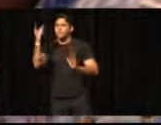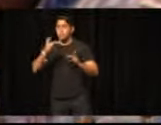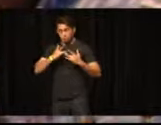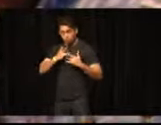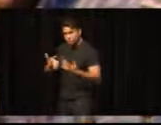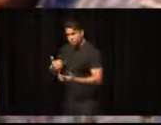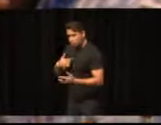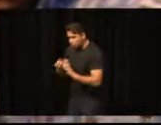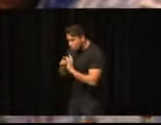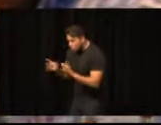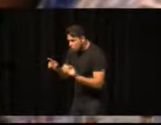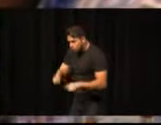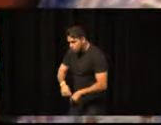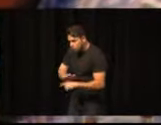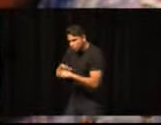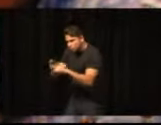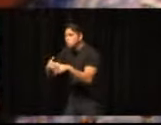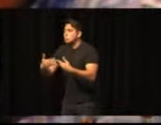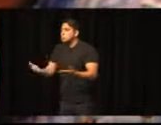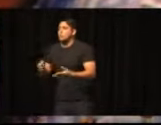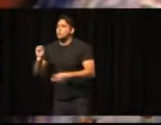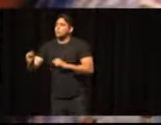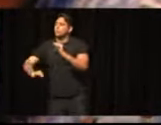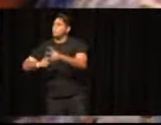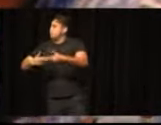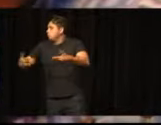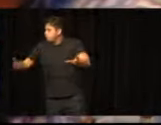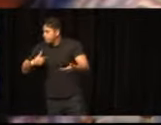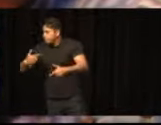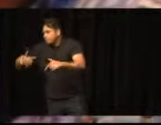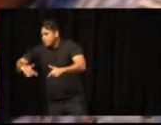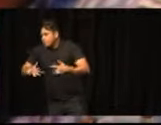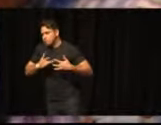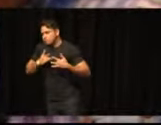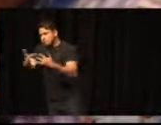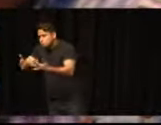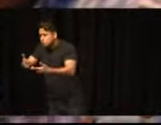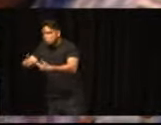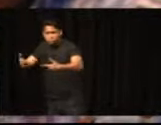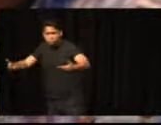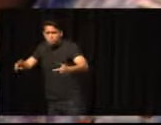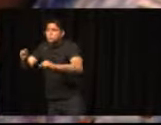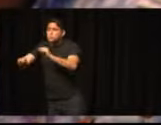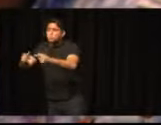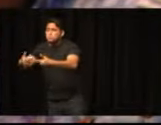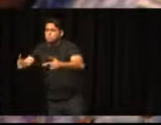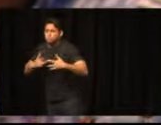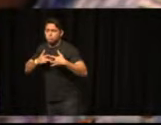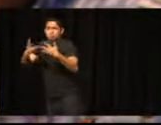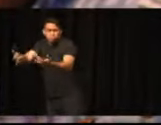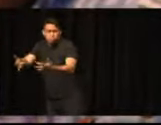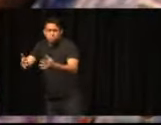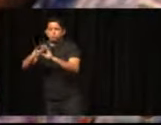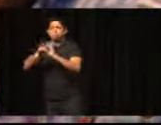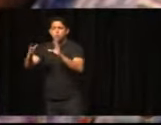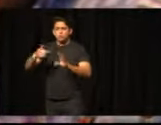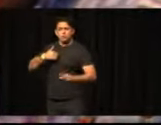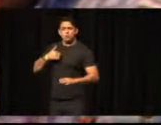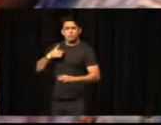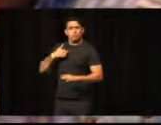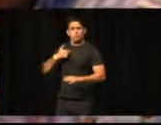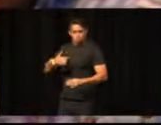colocar a disposición del proyecto, de la actividad, de exposición del evento,